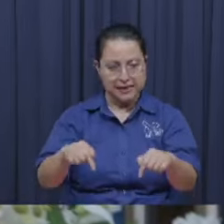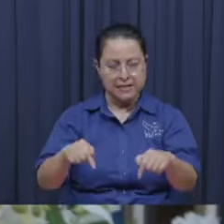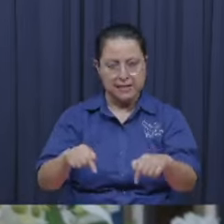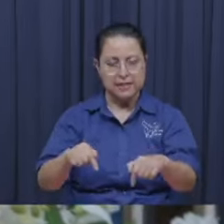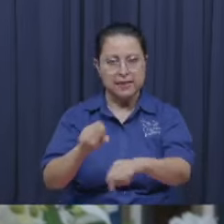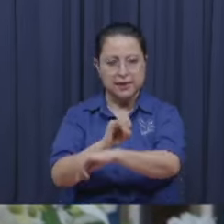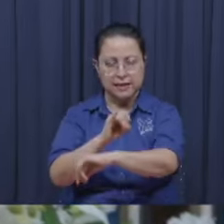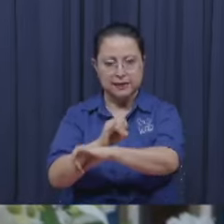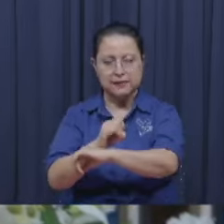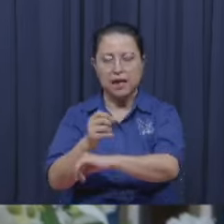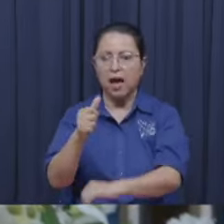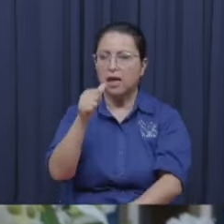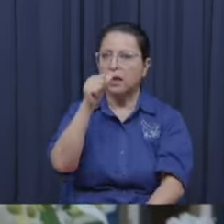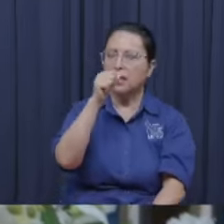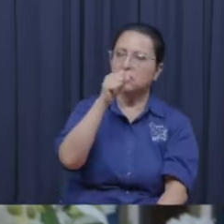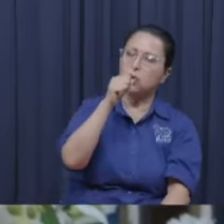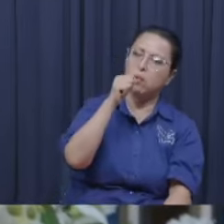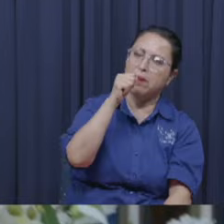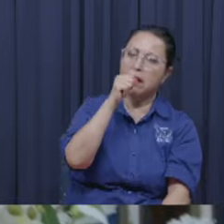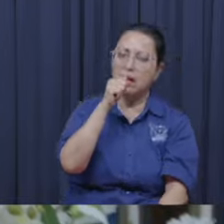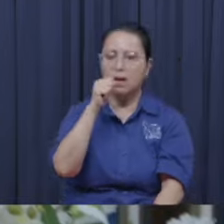alipuses?